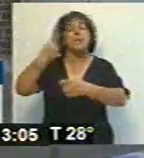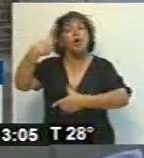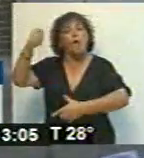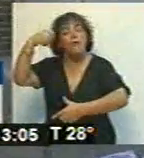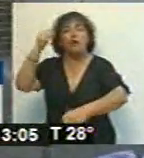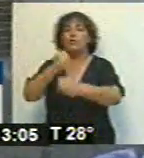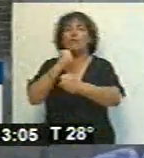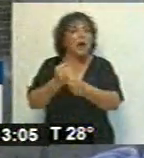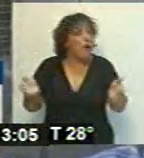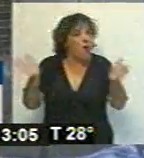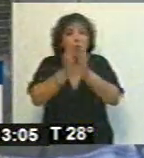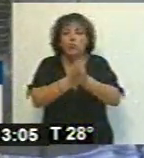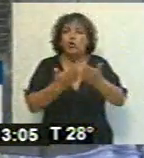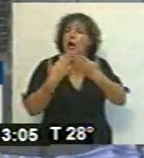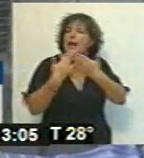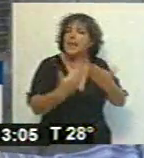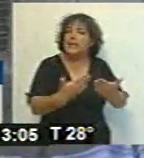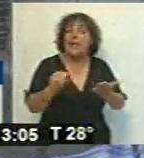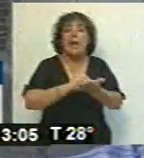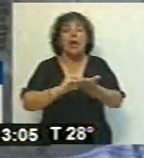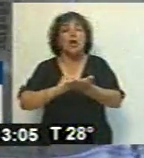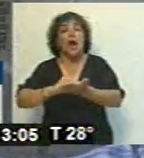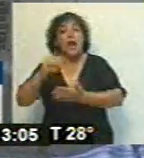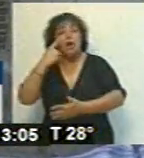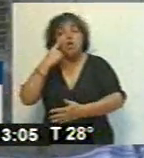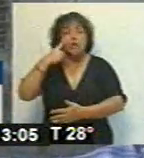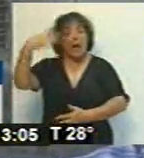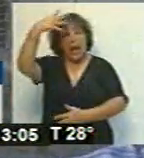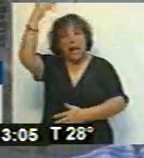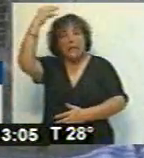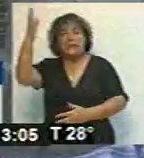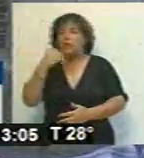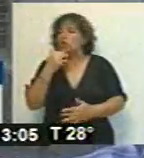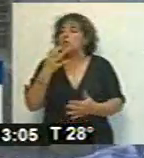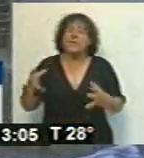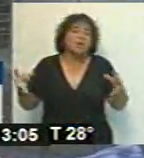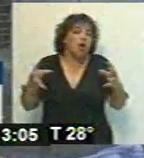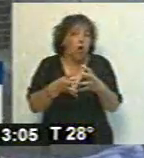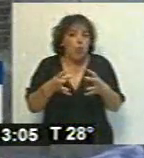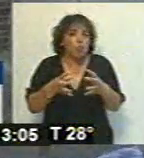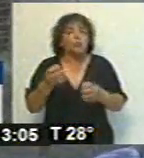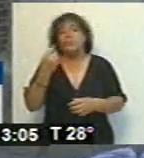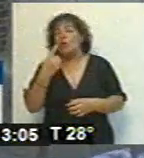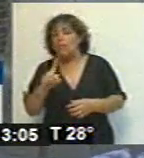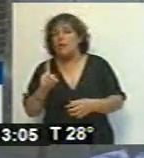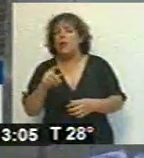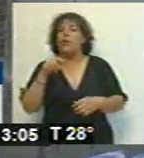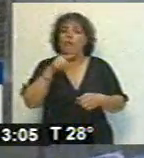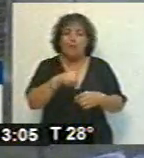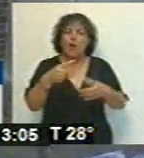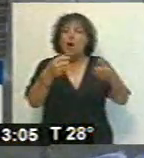en conjunto. Agradecerle al concejal Galinde y al, no sé si en conjunto, ¿no? Pero de que fue